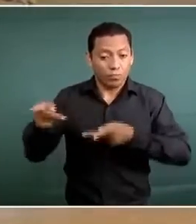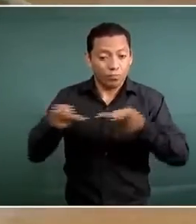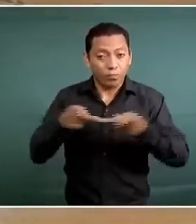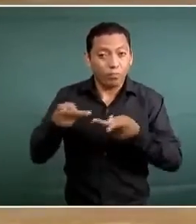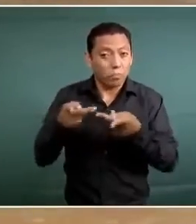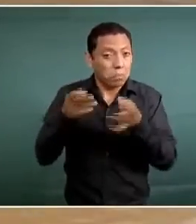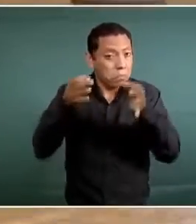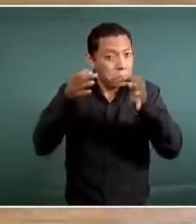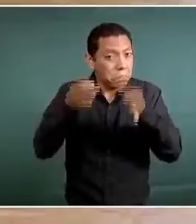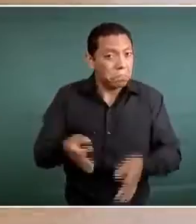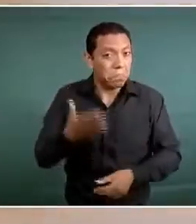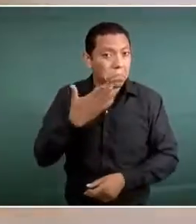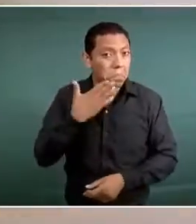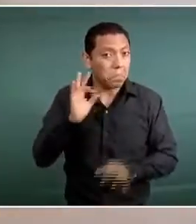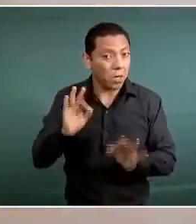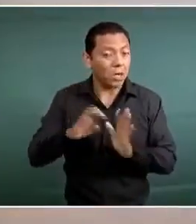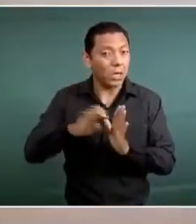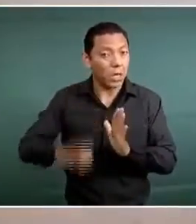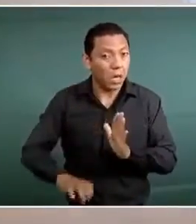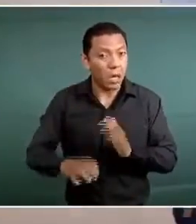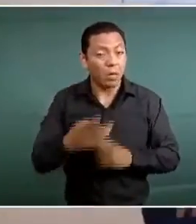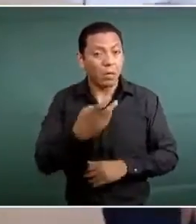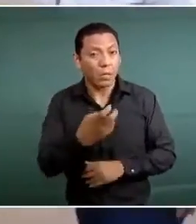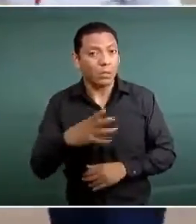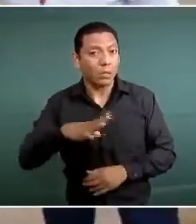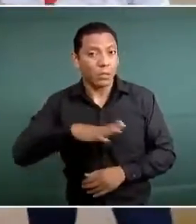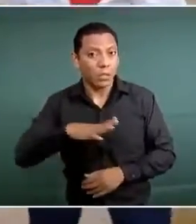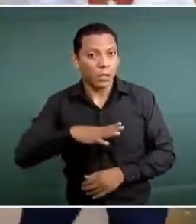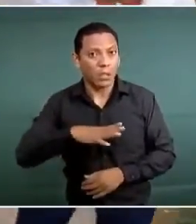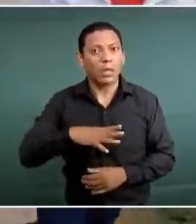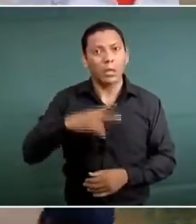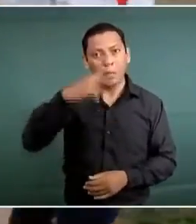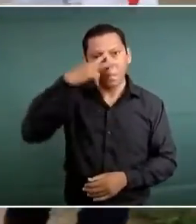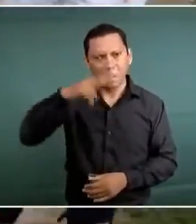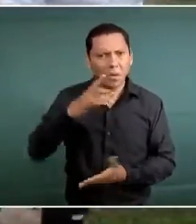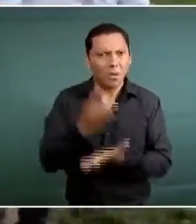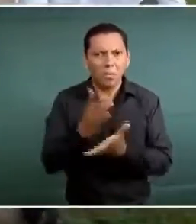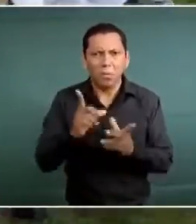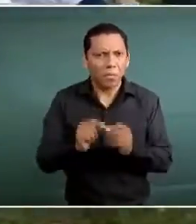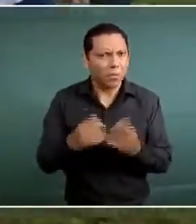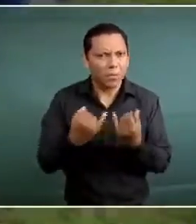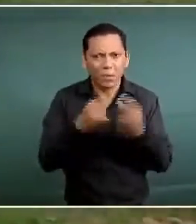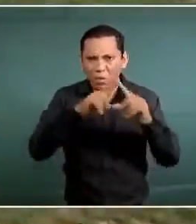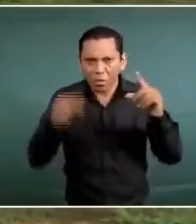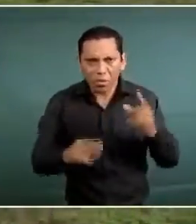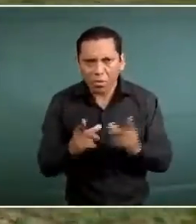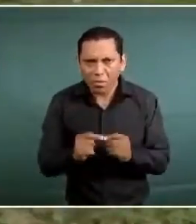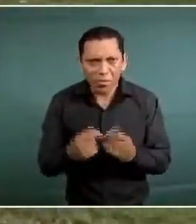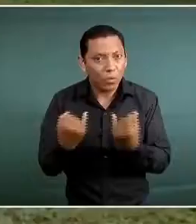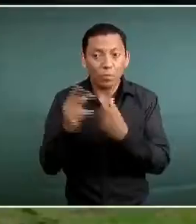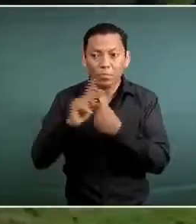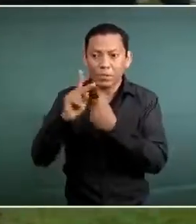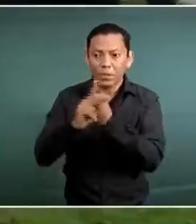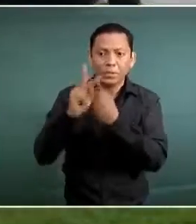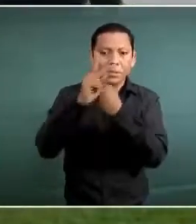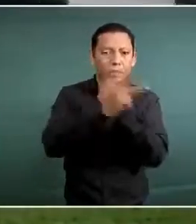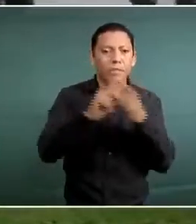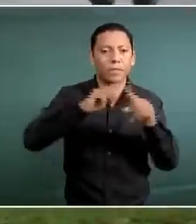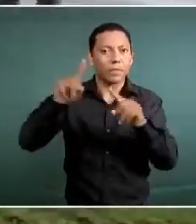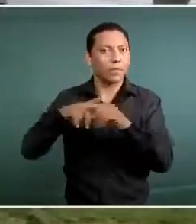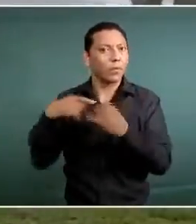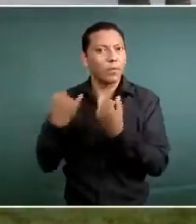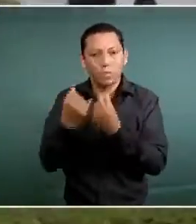ejemplares que tiene no sólo México, sino los países en atención de emergencia, se encuentra